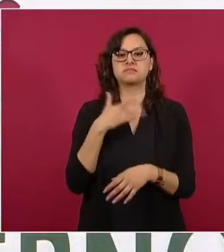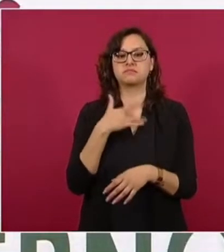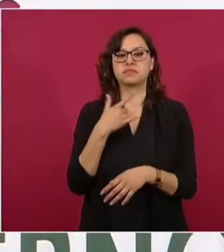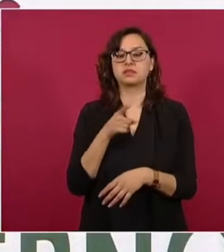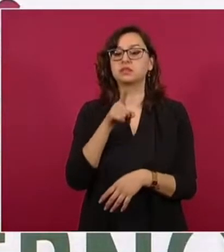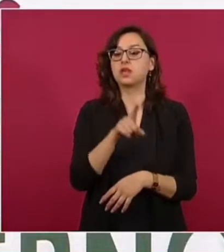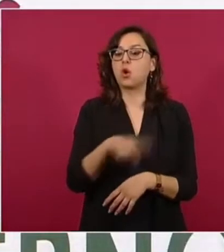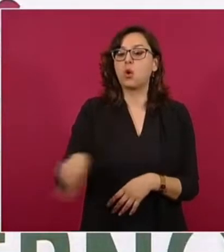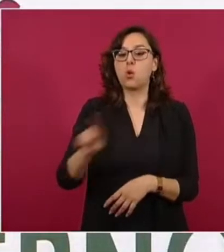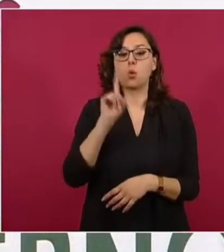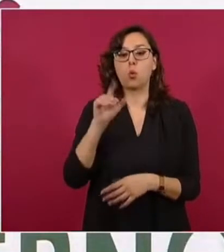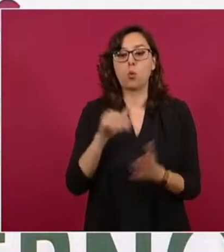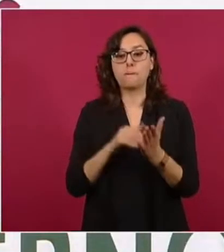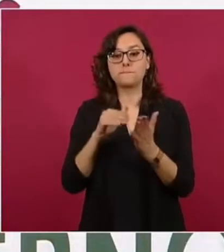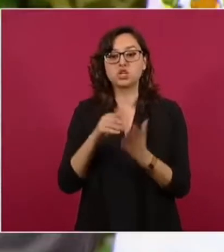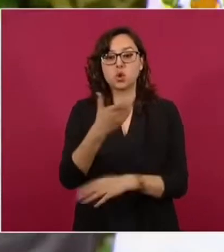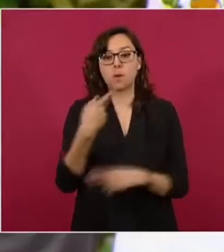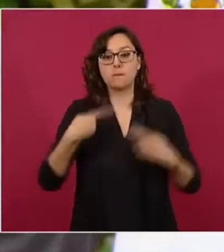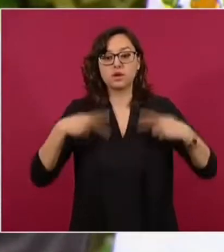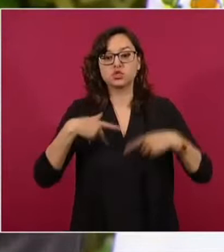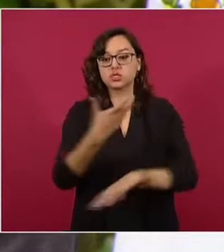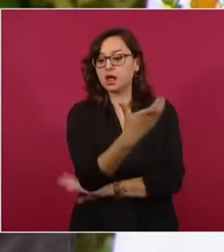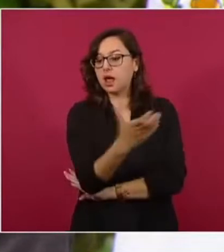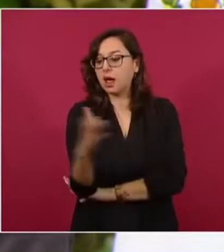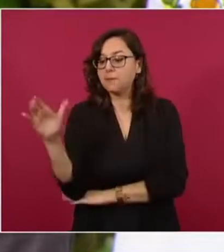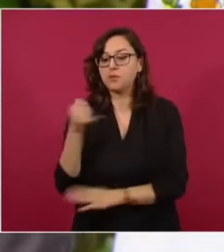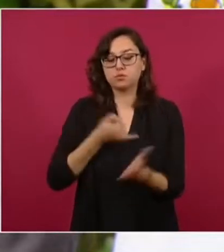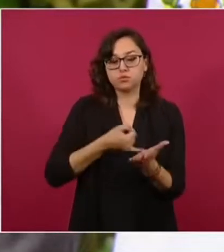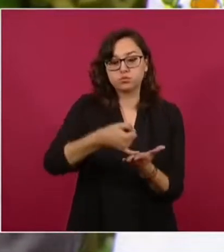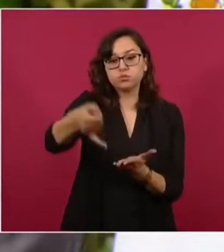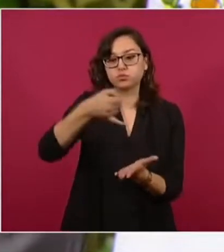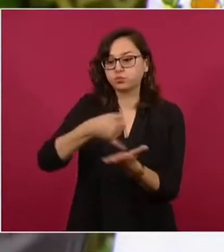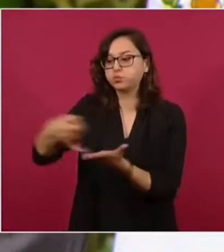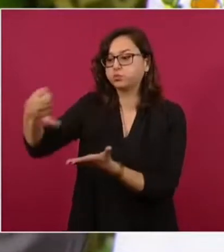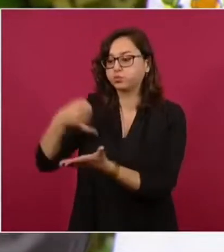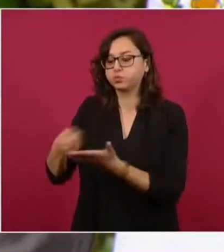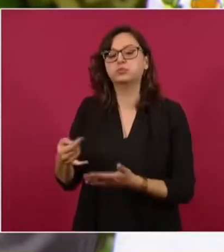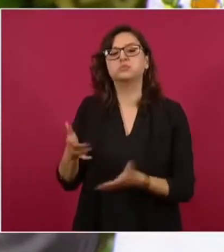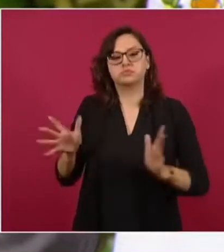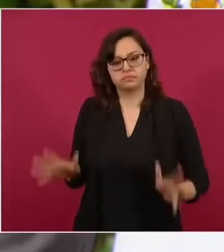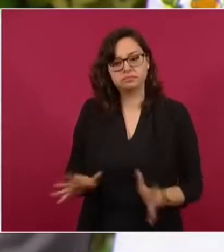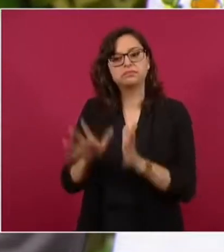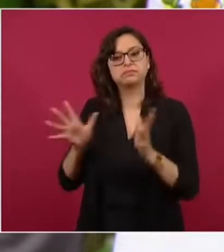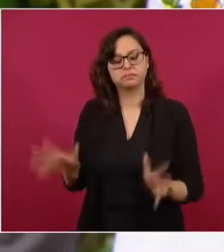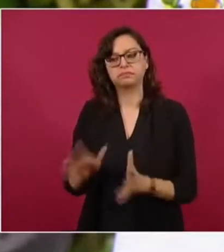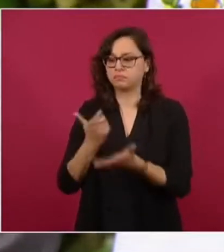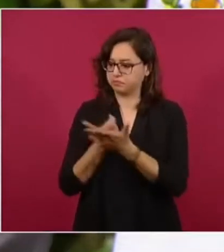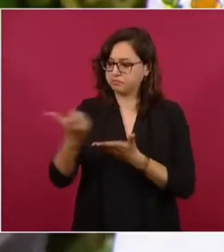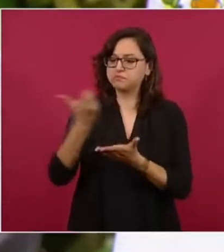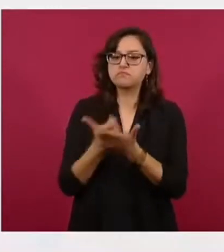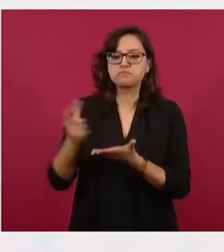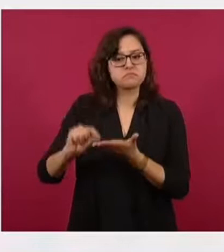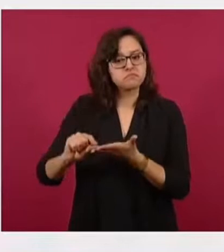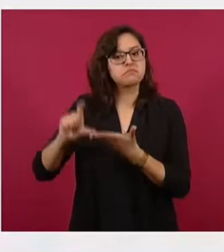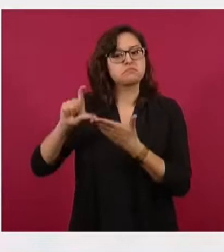de campesinos del programa de producción para el bienestar. De igual forma, está en marcha la